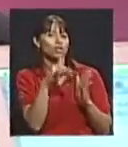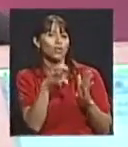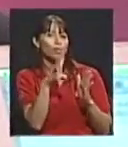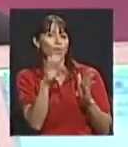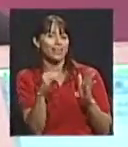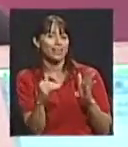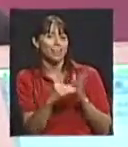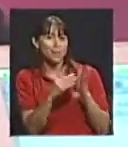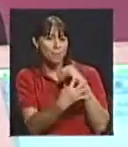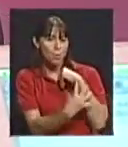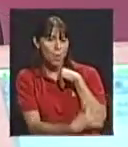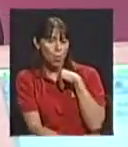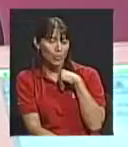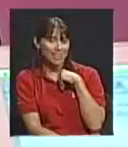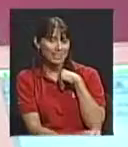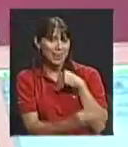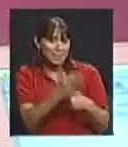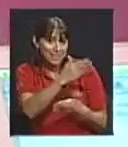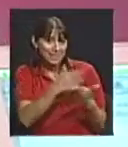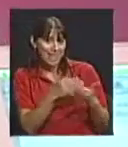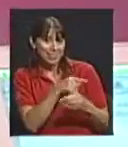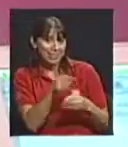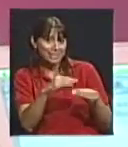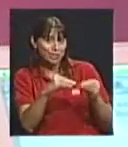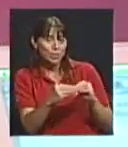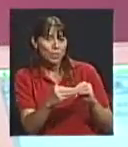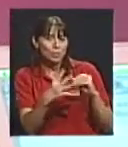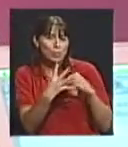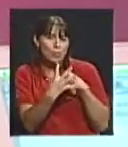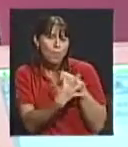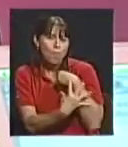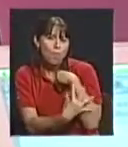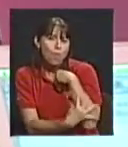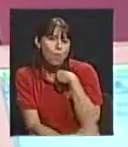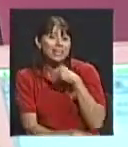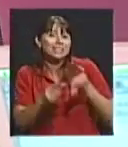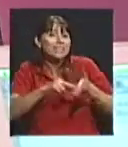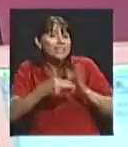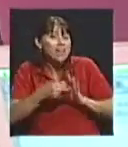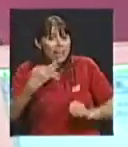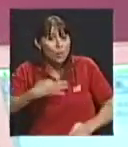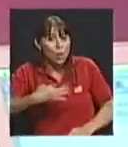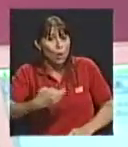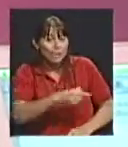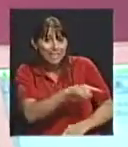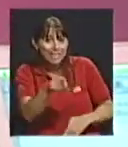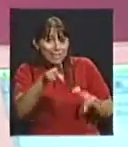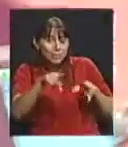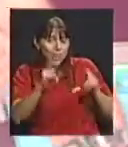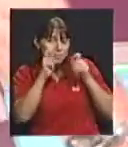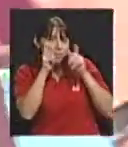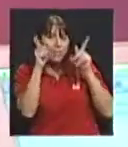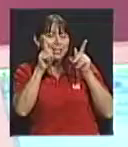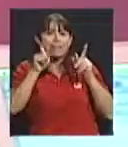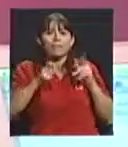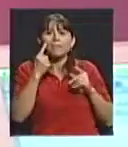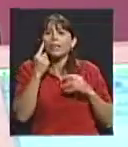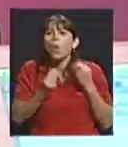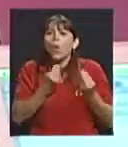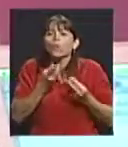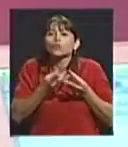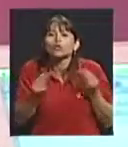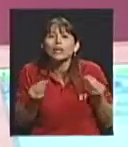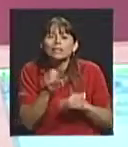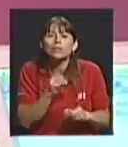condiciones de pobreza extrema es decir que todos los días al levantarse tien que resolver las cuestiones más básicas la